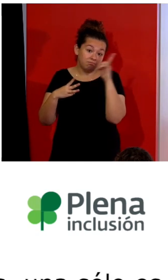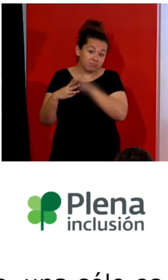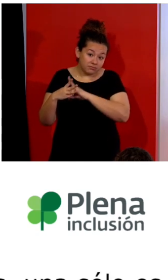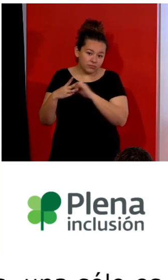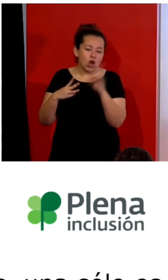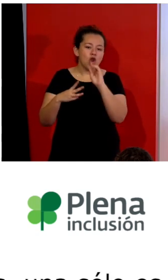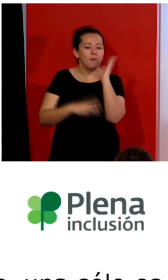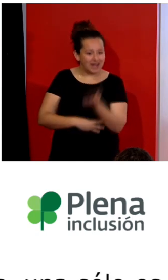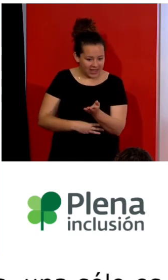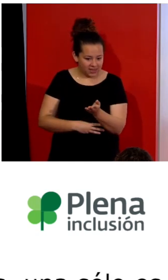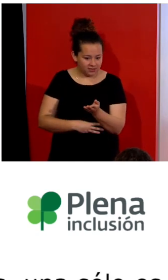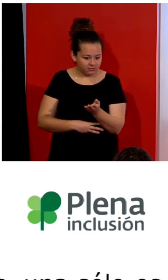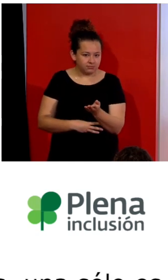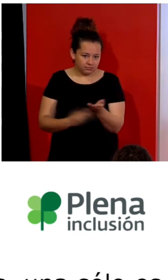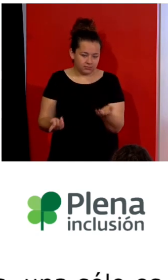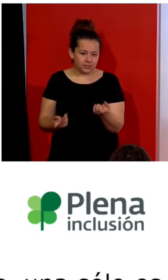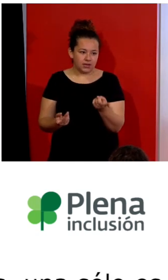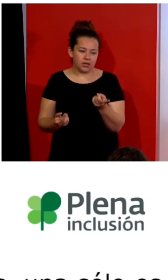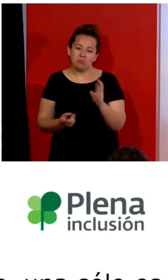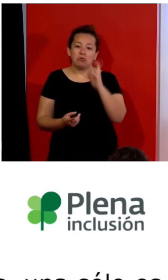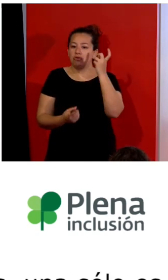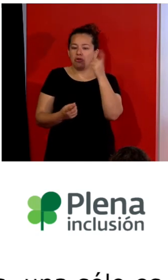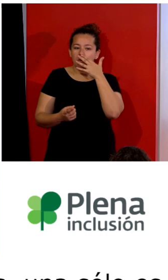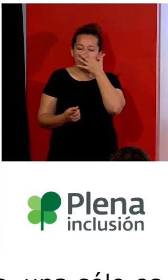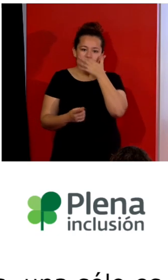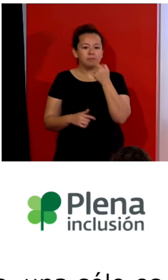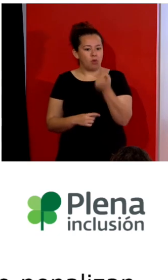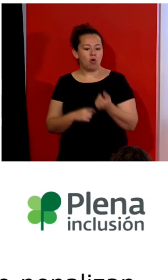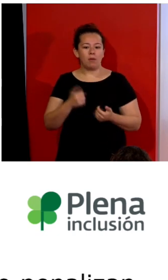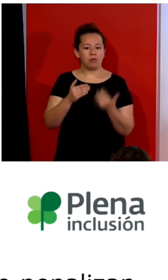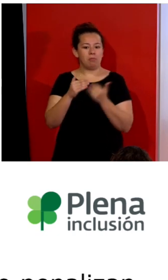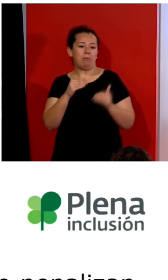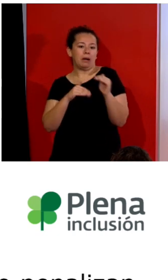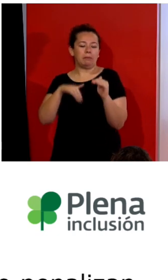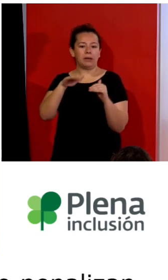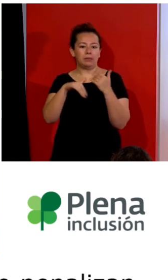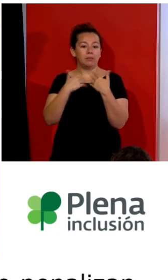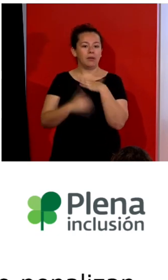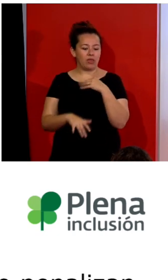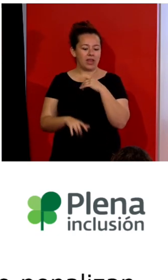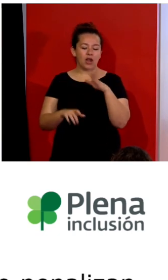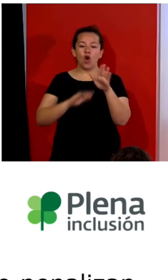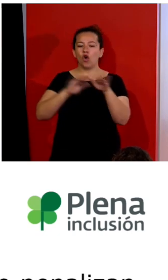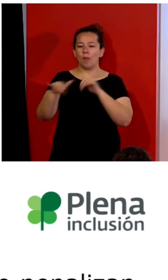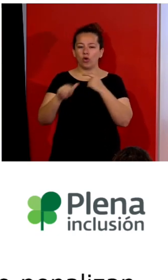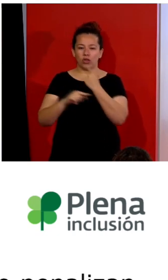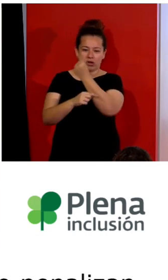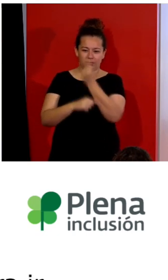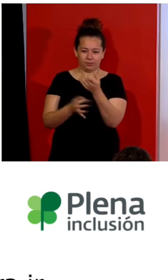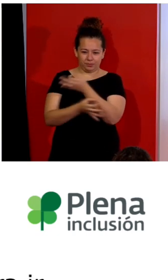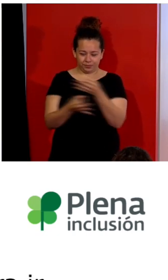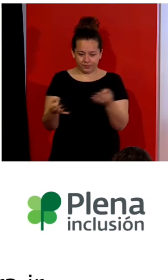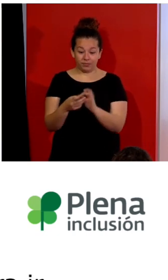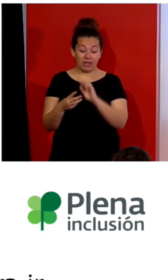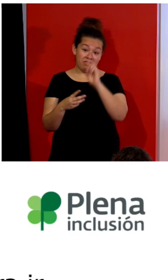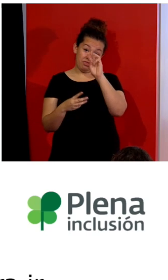habíamos salvado otro obstáculo para poder ir empezando a diseñar la convocatoria. El tercero de los problemas que